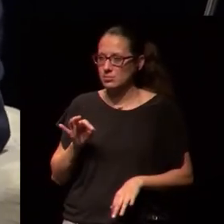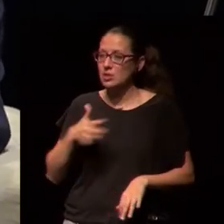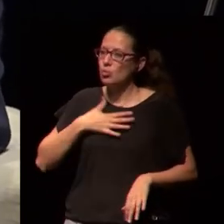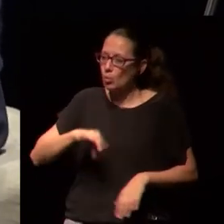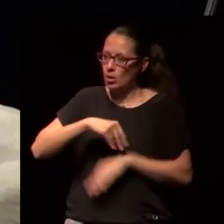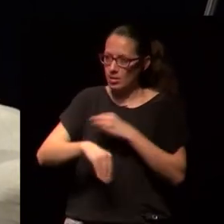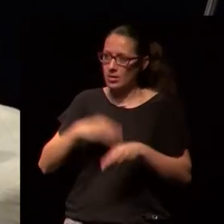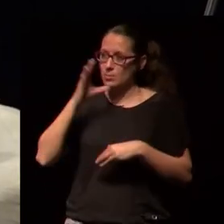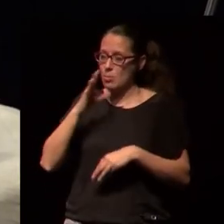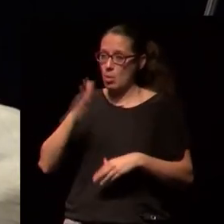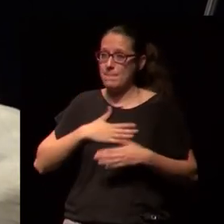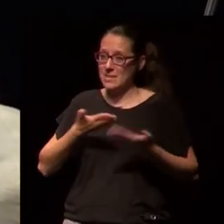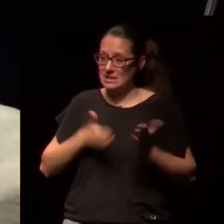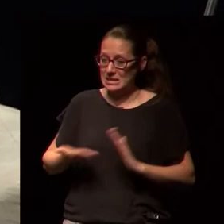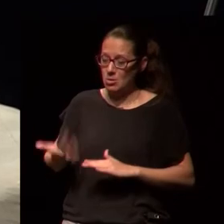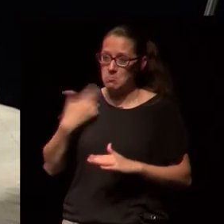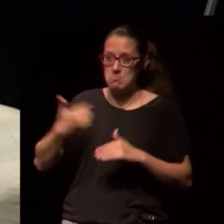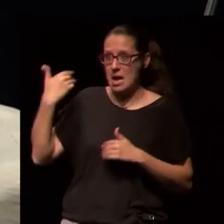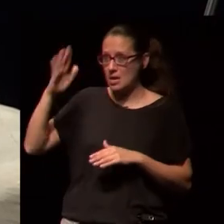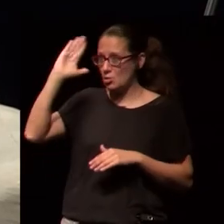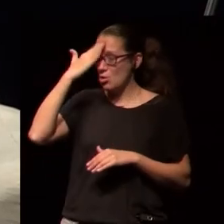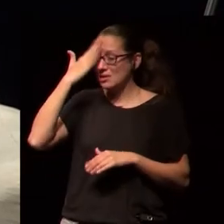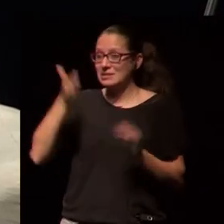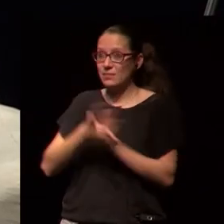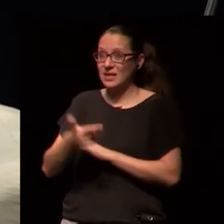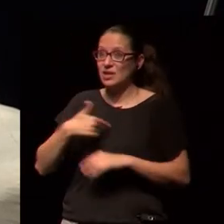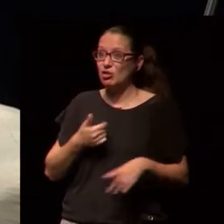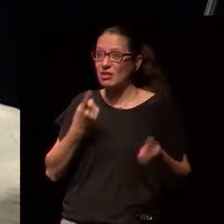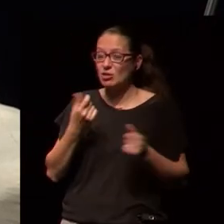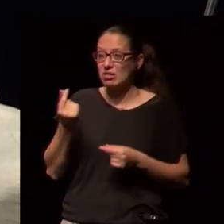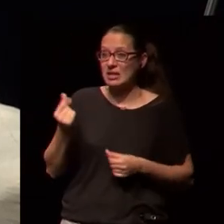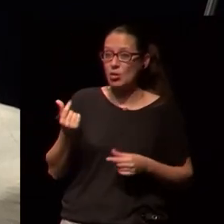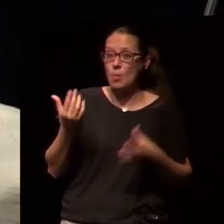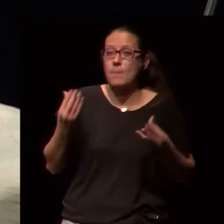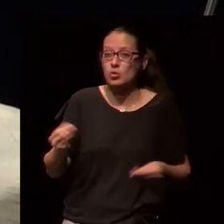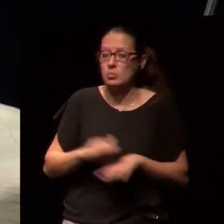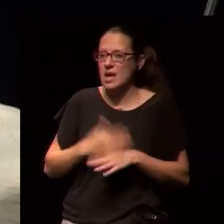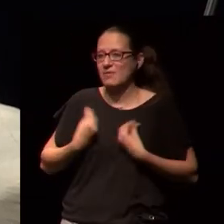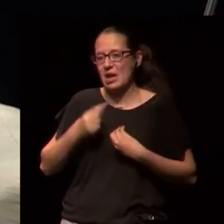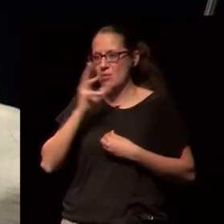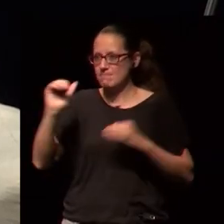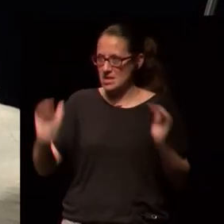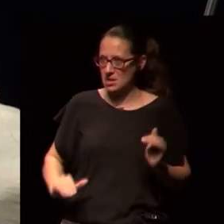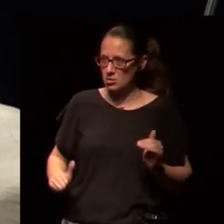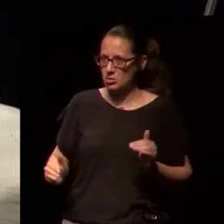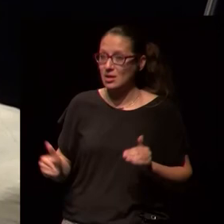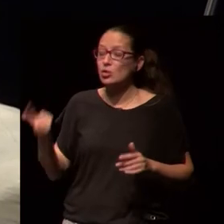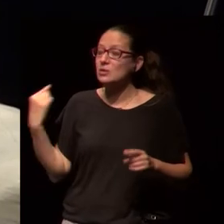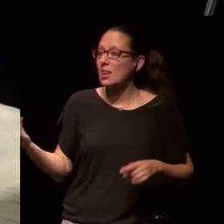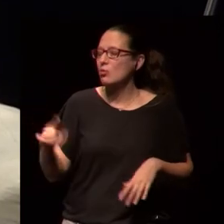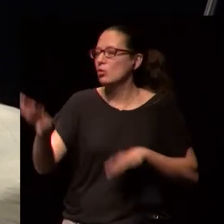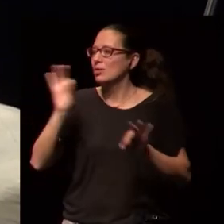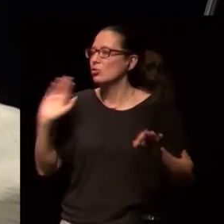porque mis hijos son mayores y necesito menos para vivir. Así que todos tomamos decisiones distintas. Tenemos